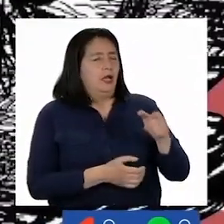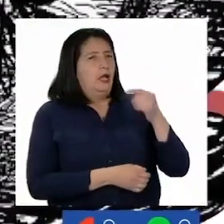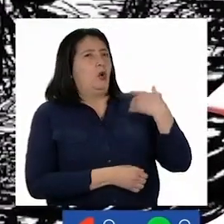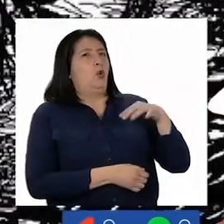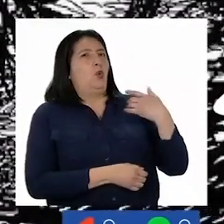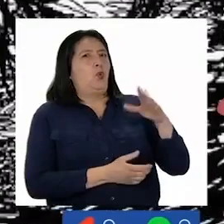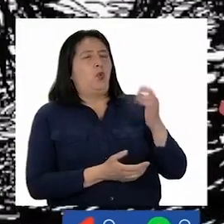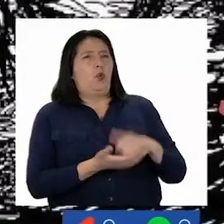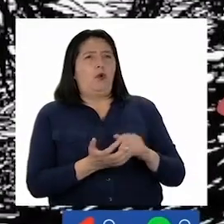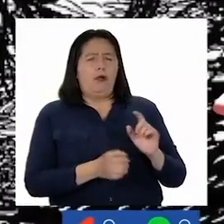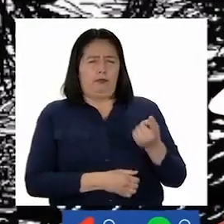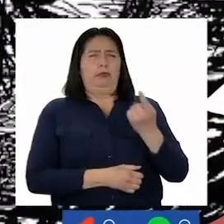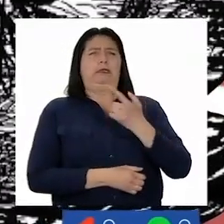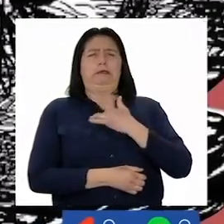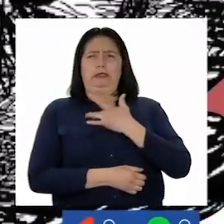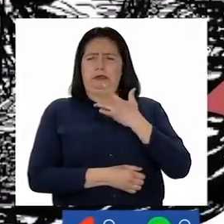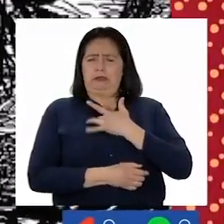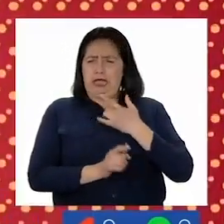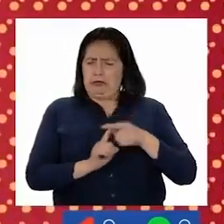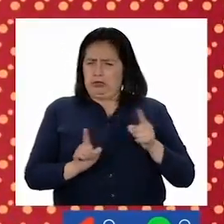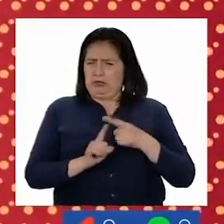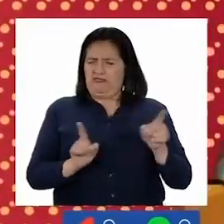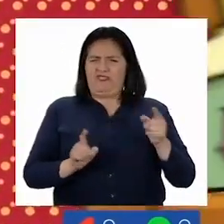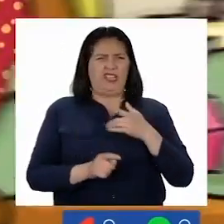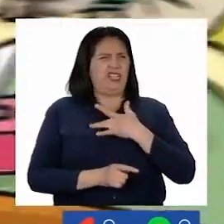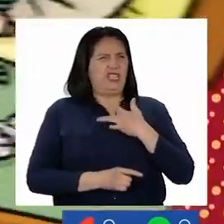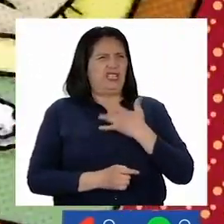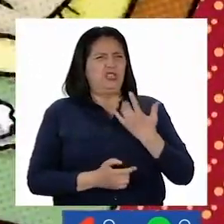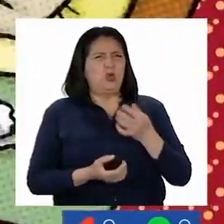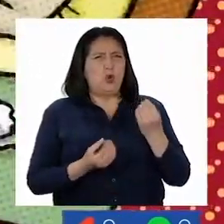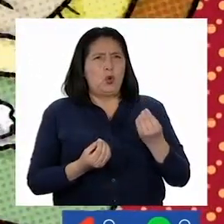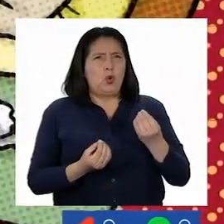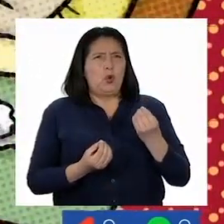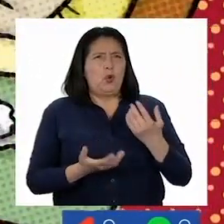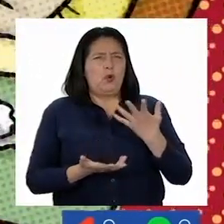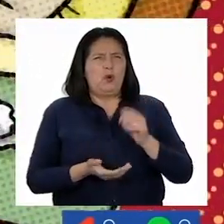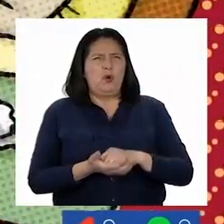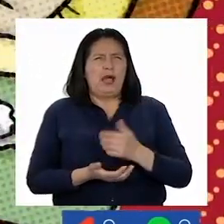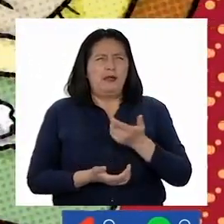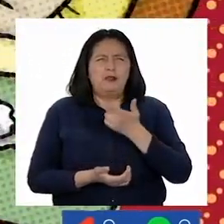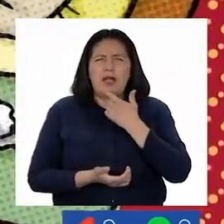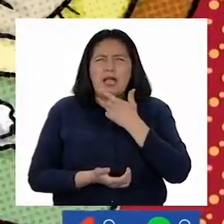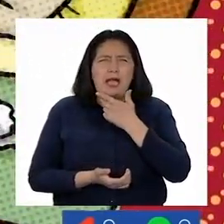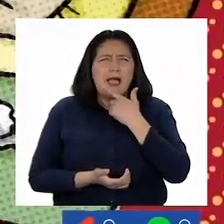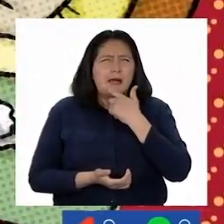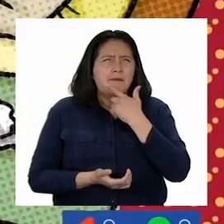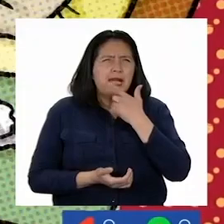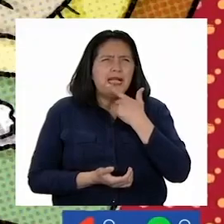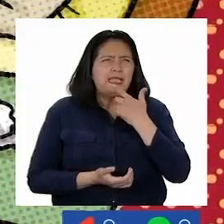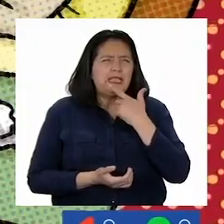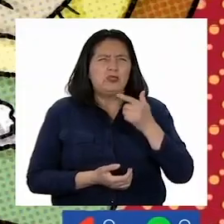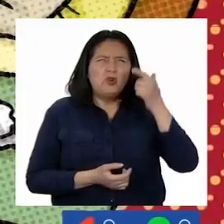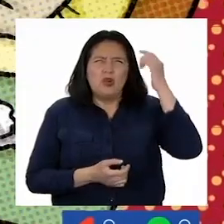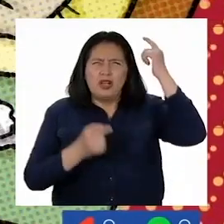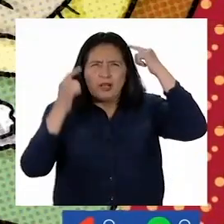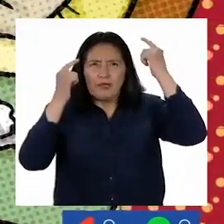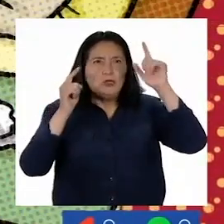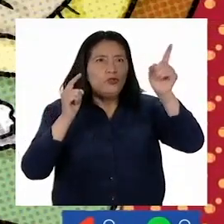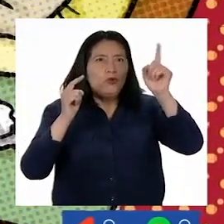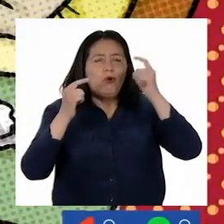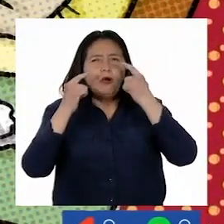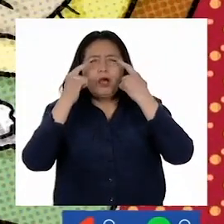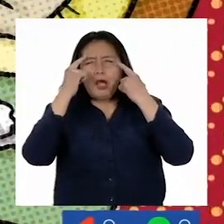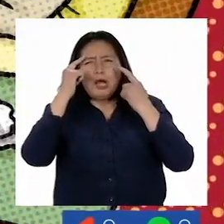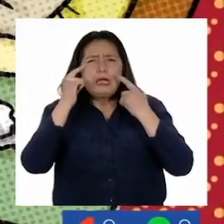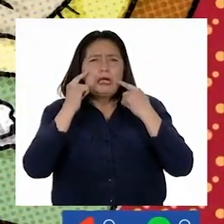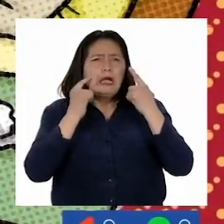de la aparición del primer síntoma diferente. Brotaría un tinte medio amarillo, y no de su cabello, sino de su